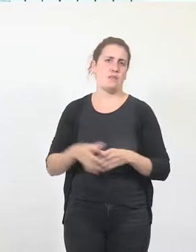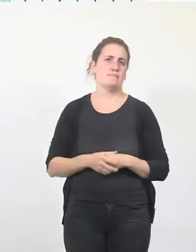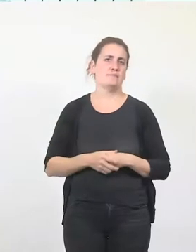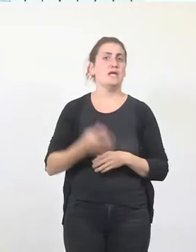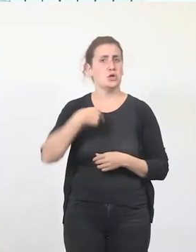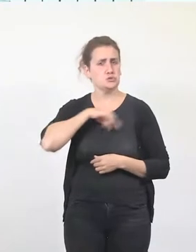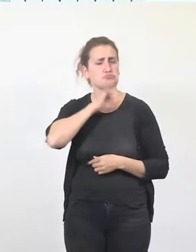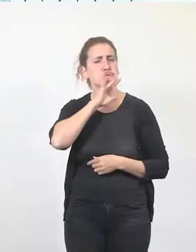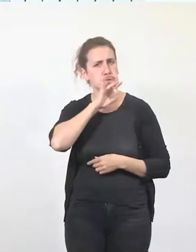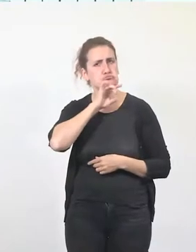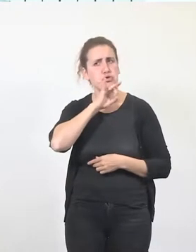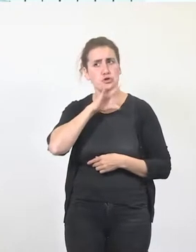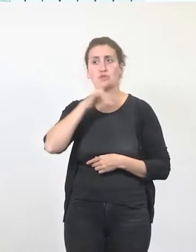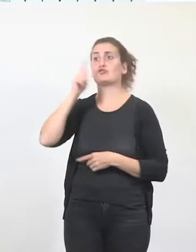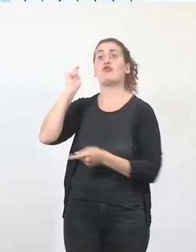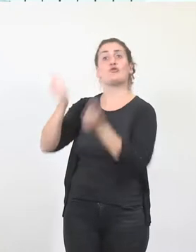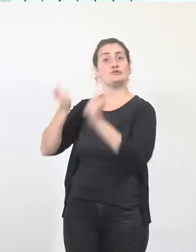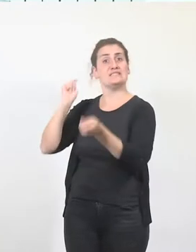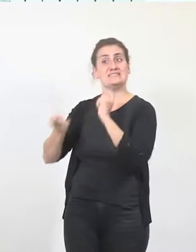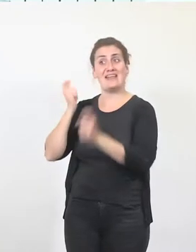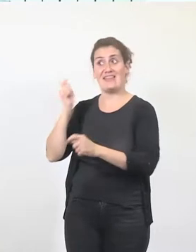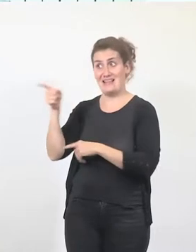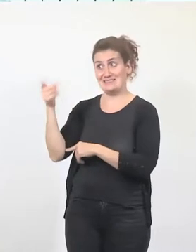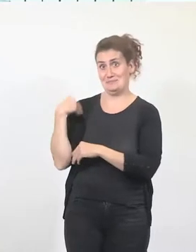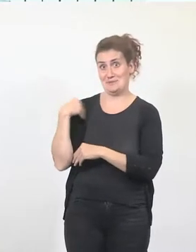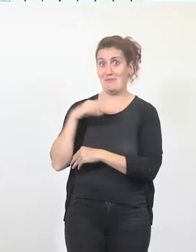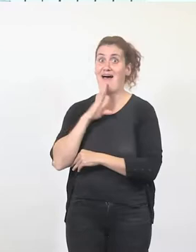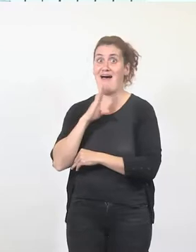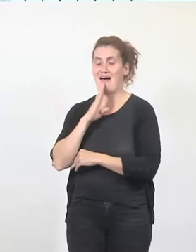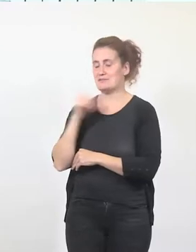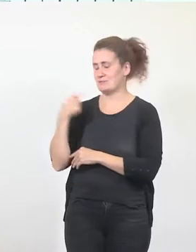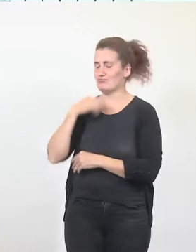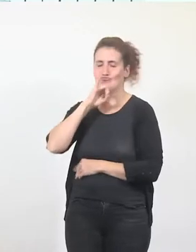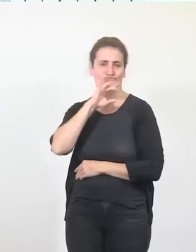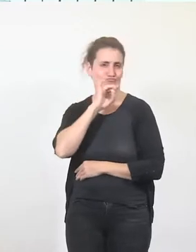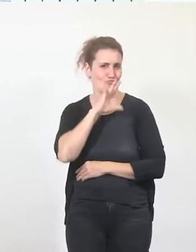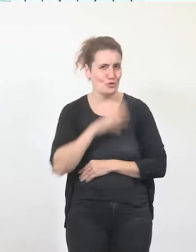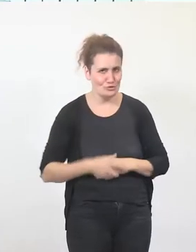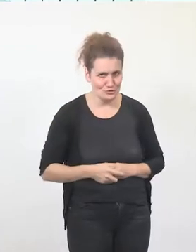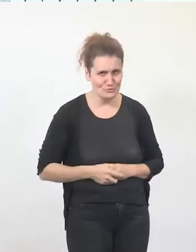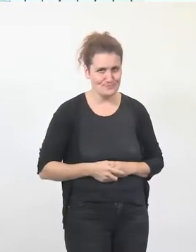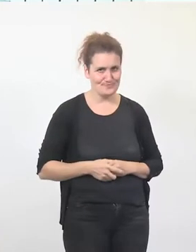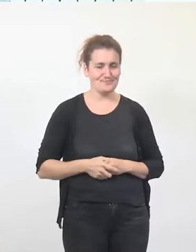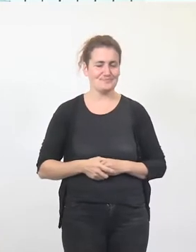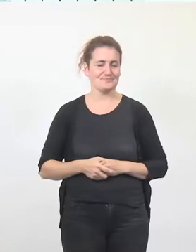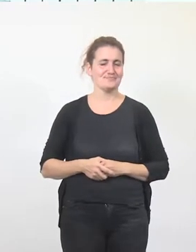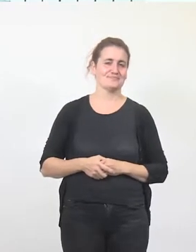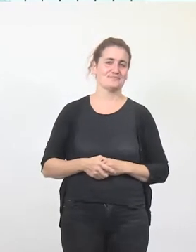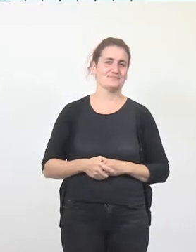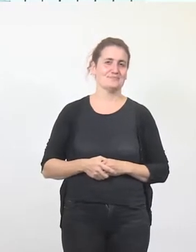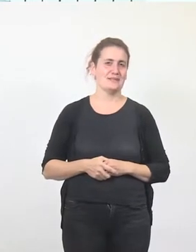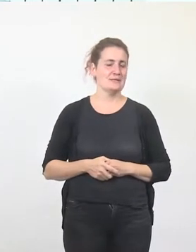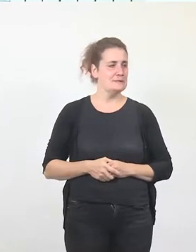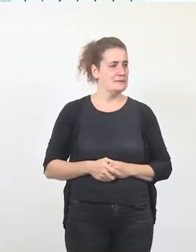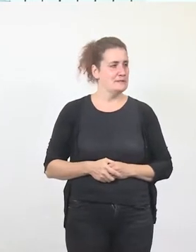hecho, pues estamos muy contentos con esas decisiones y sentencias que han salido en esos últimos